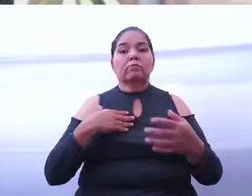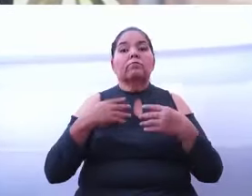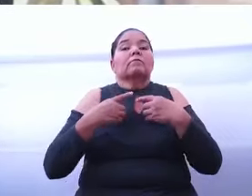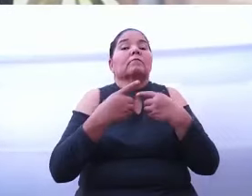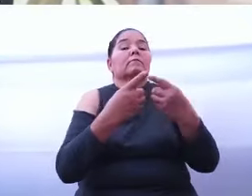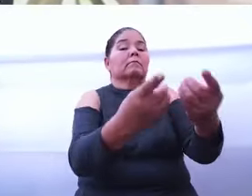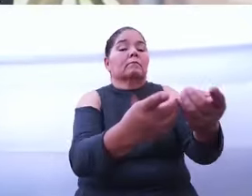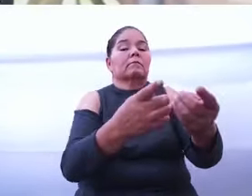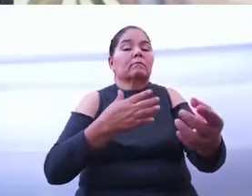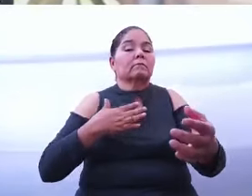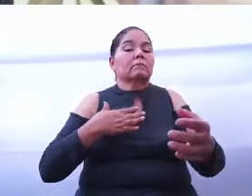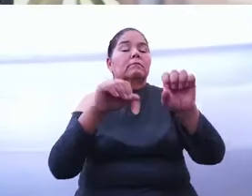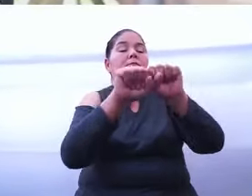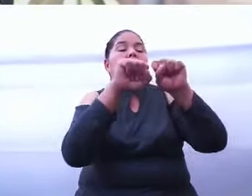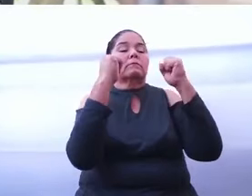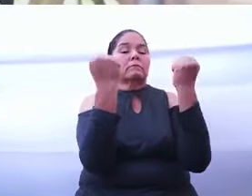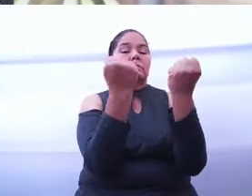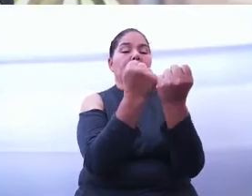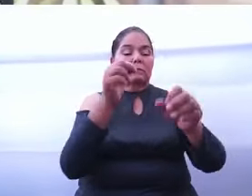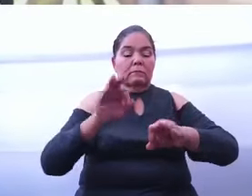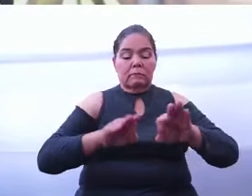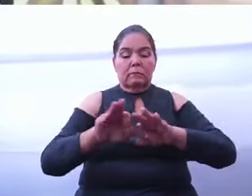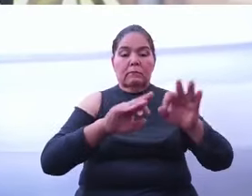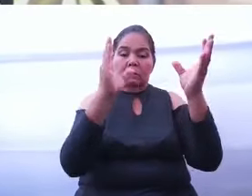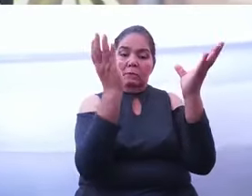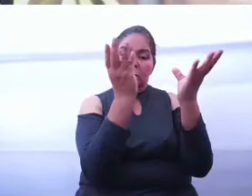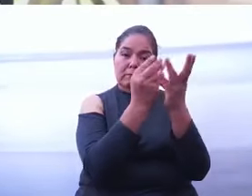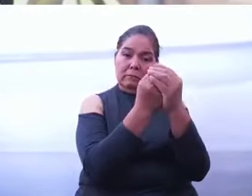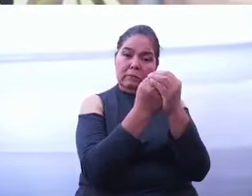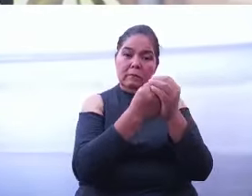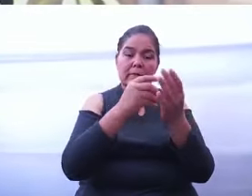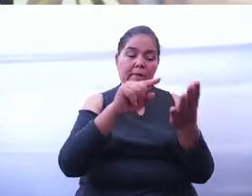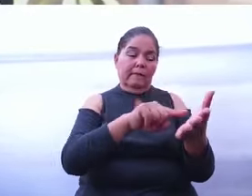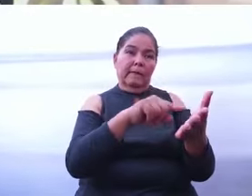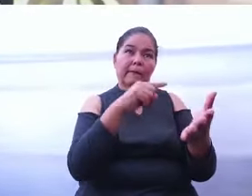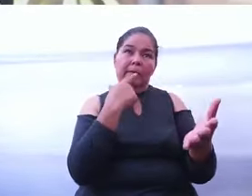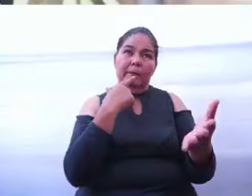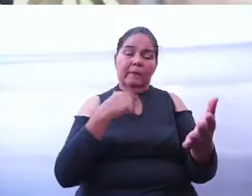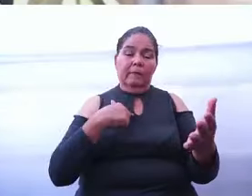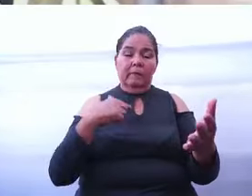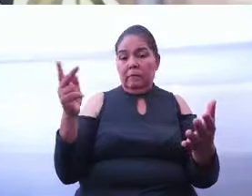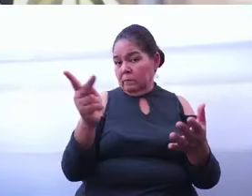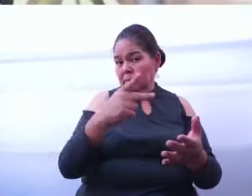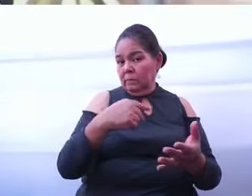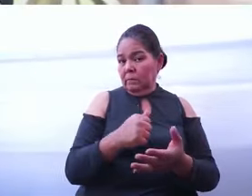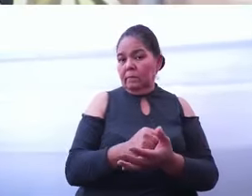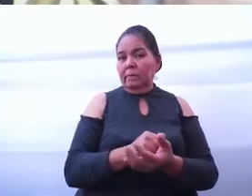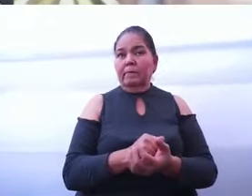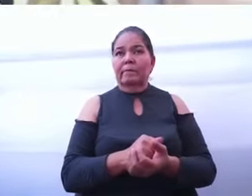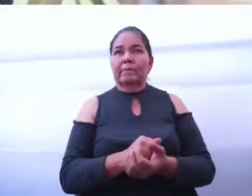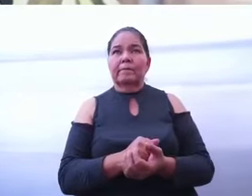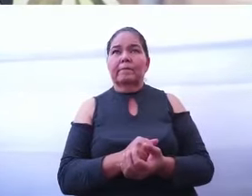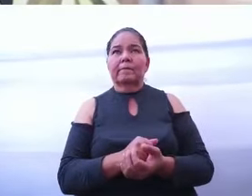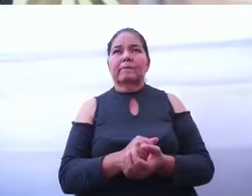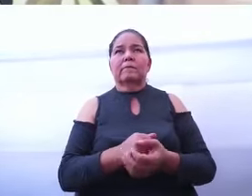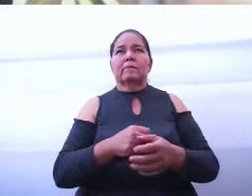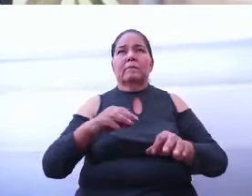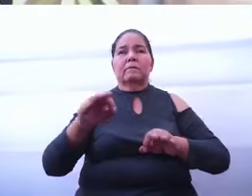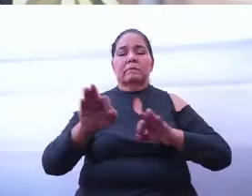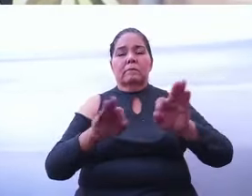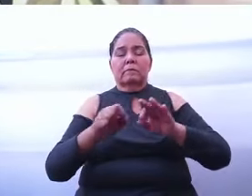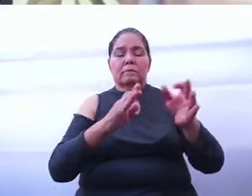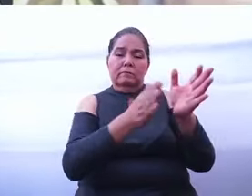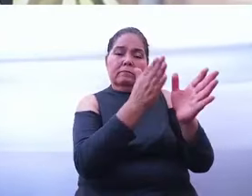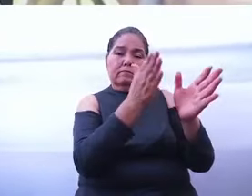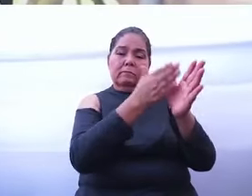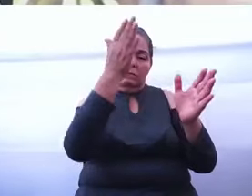para trabajar en equipo por Celaya, también quiero pedirles altura de miras, construcción de acuerdos, porque